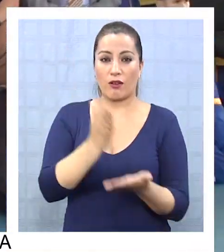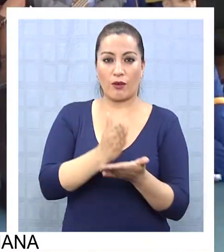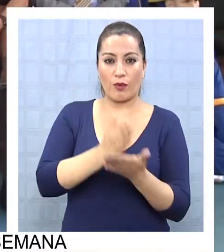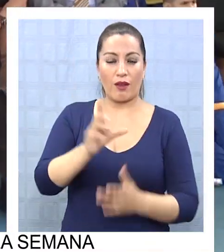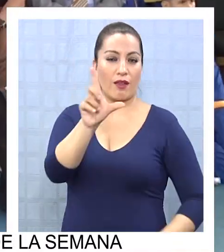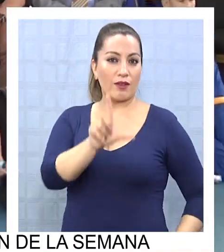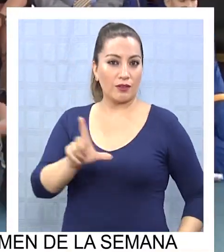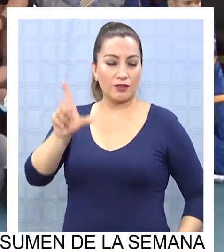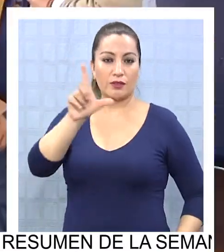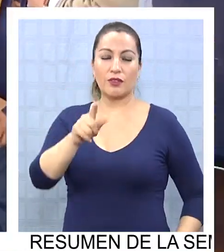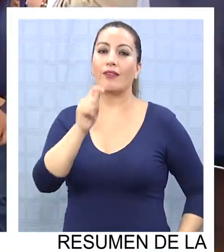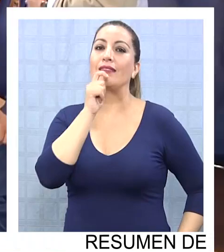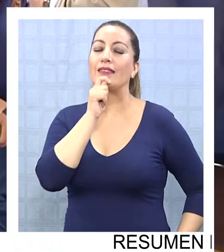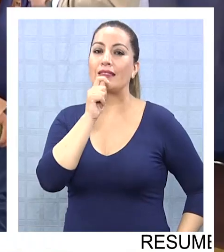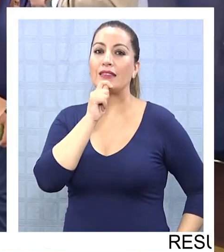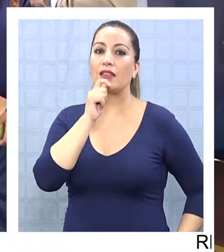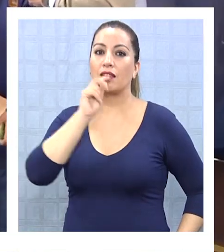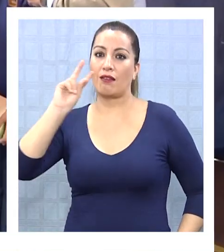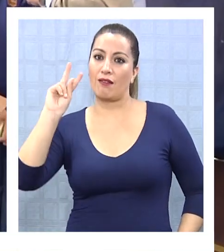Cambio al Foco Escuelas.